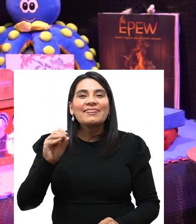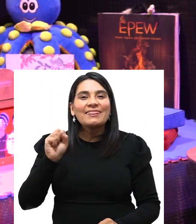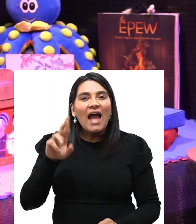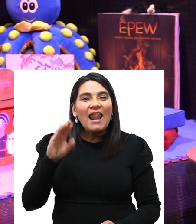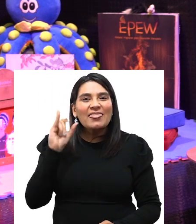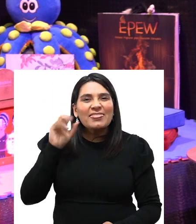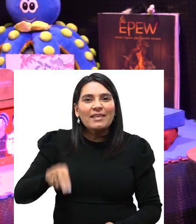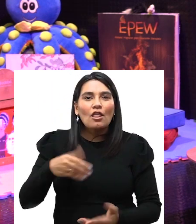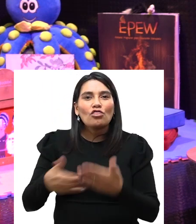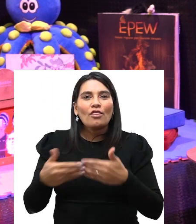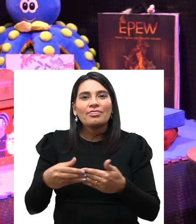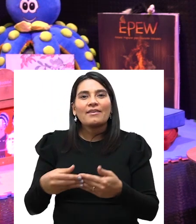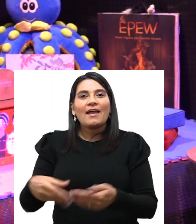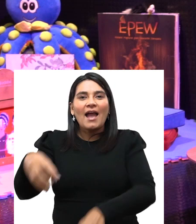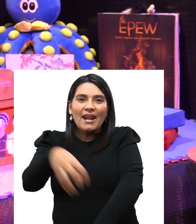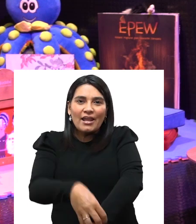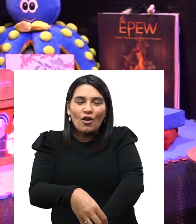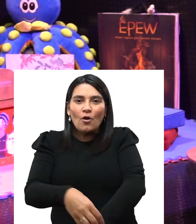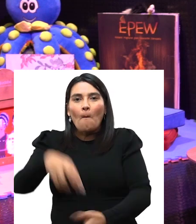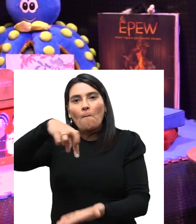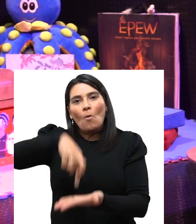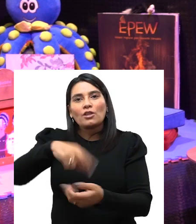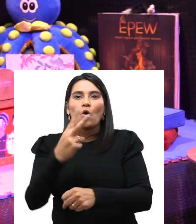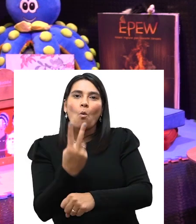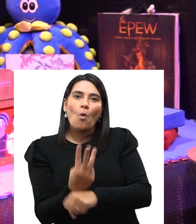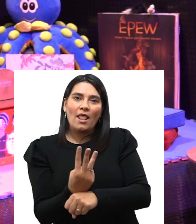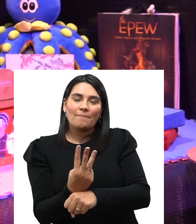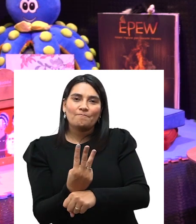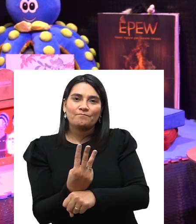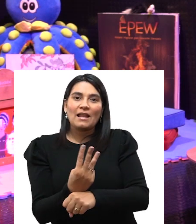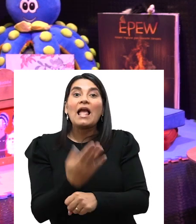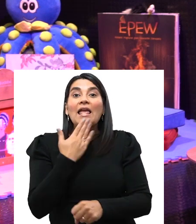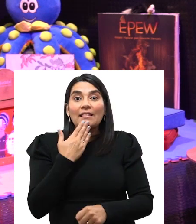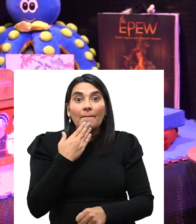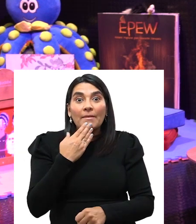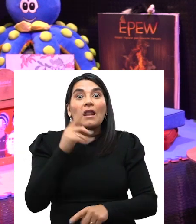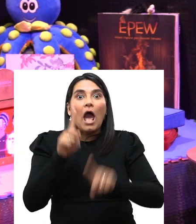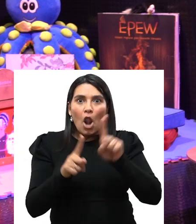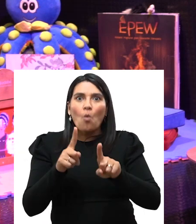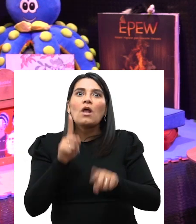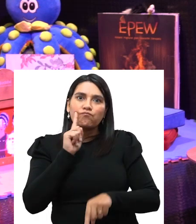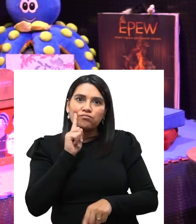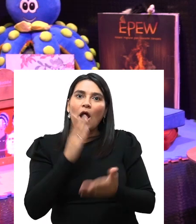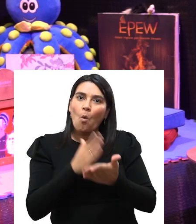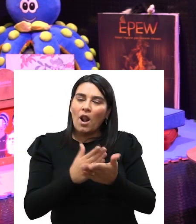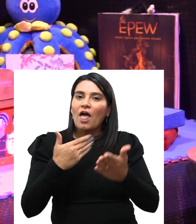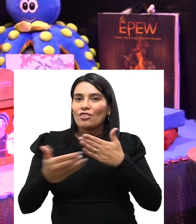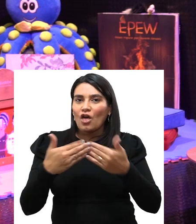Puerto Williams, región de Magallanes. Además, la Junji está presente en Rapa Nui y en la isla de Juan